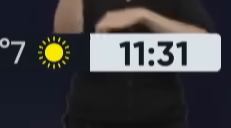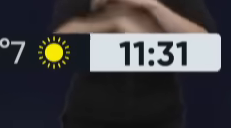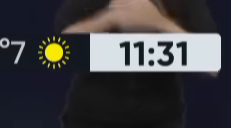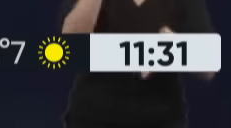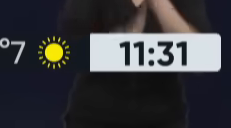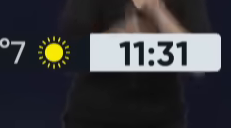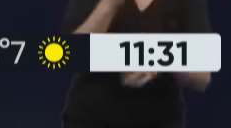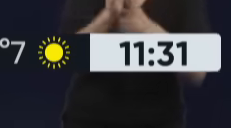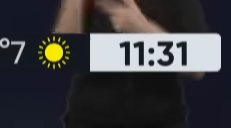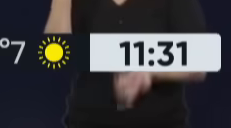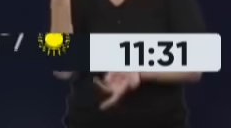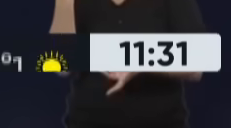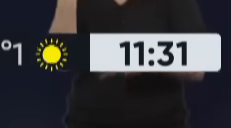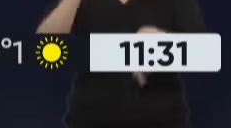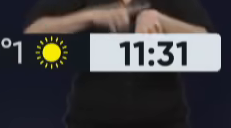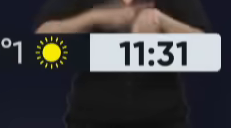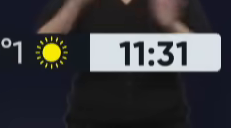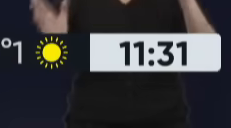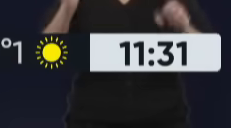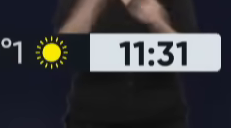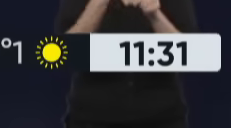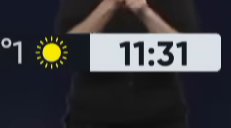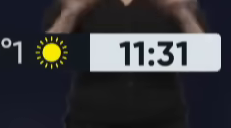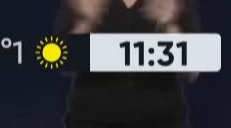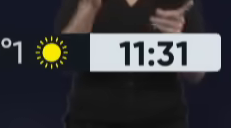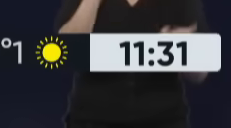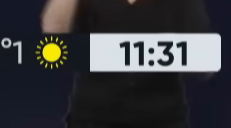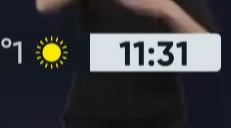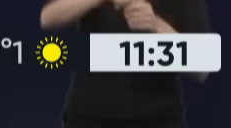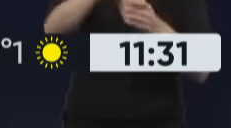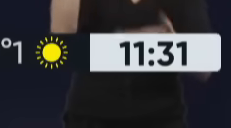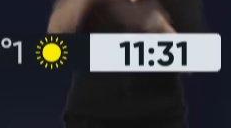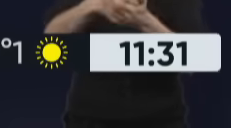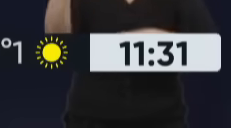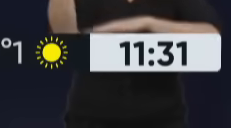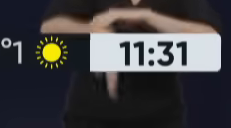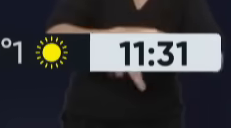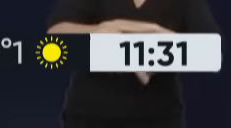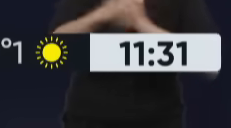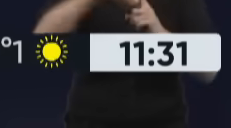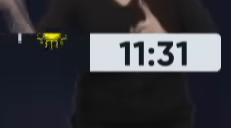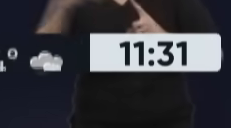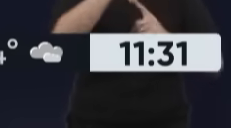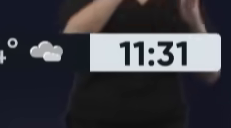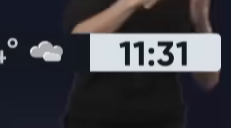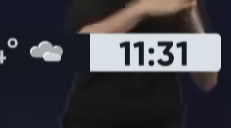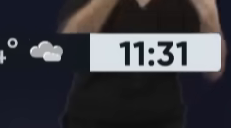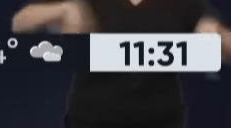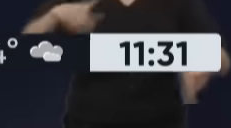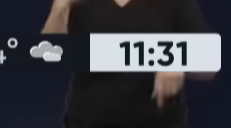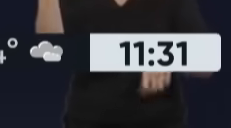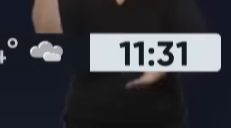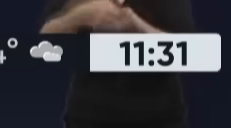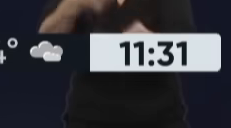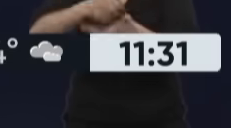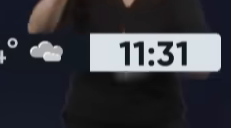jubilados, y un horario de trabajo que incluía el traslado en remisa al aeropuerto. Hoy, con un sector aerocomercial al